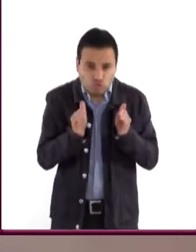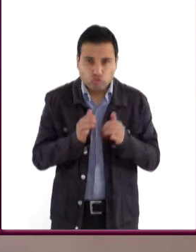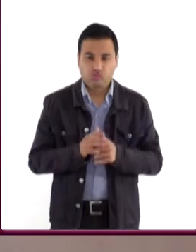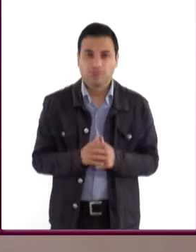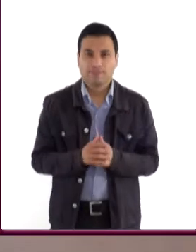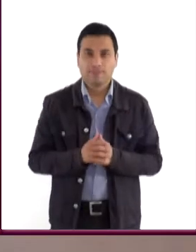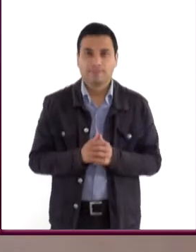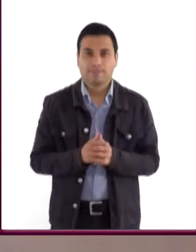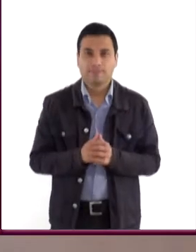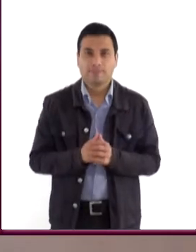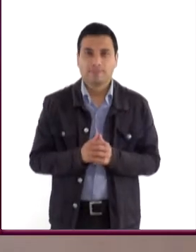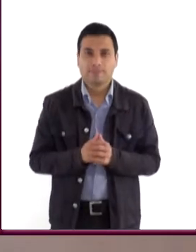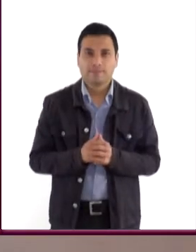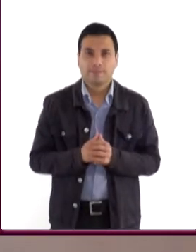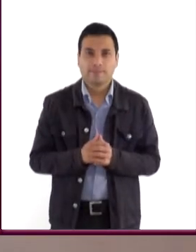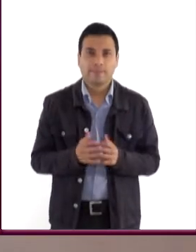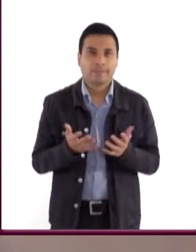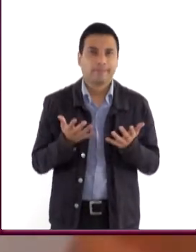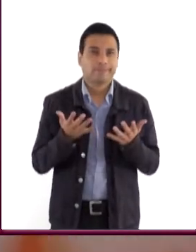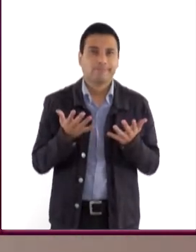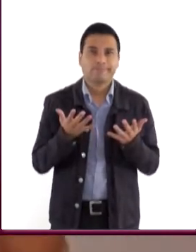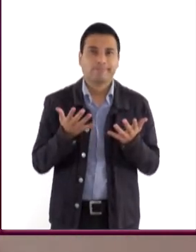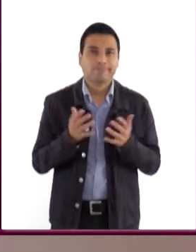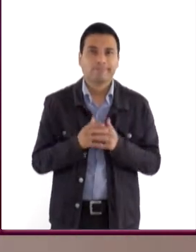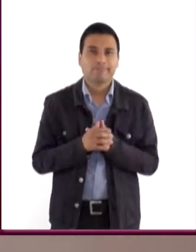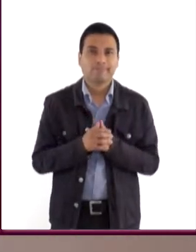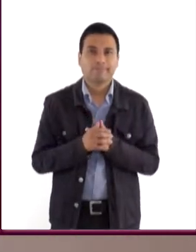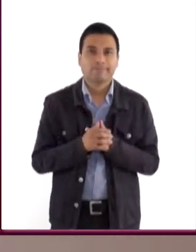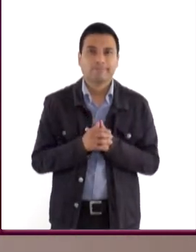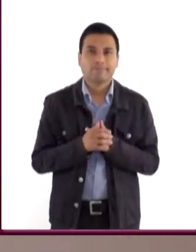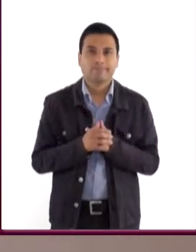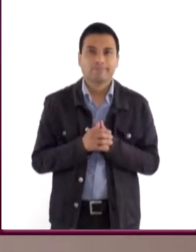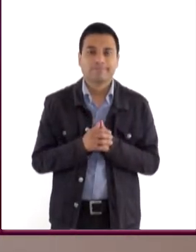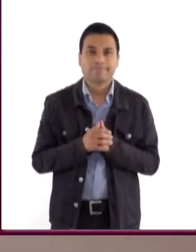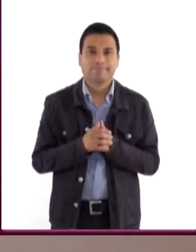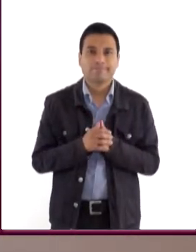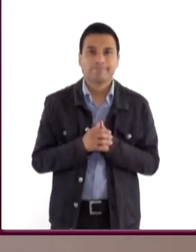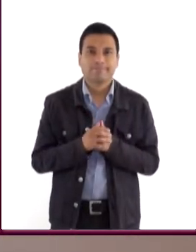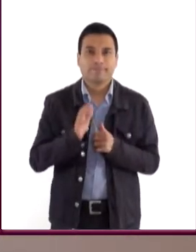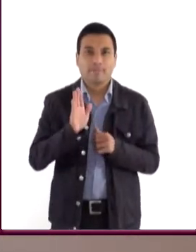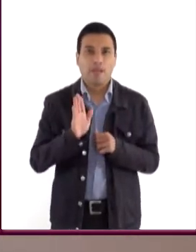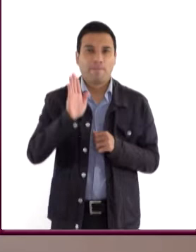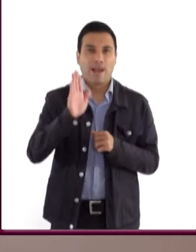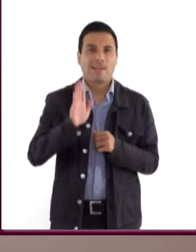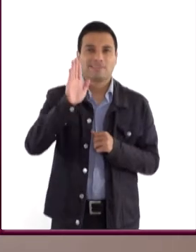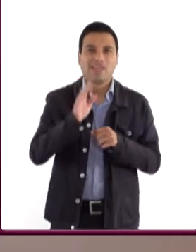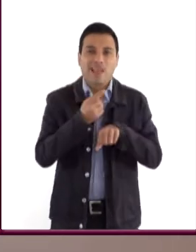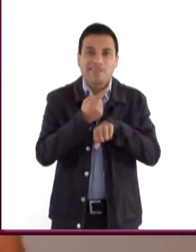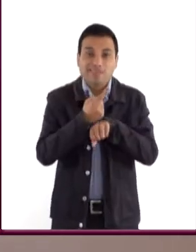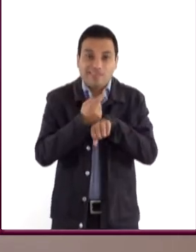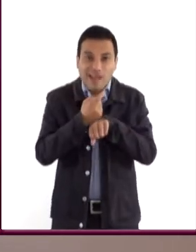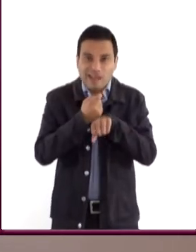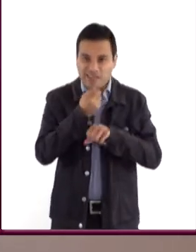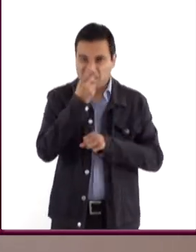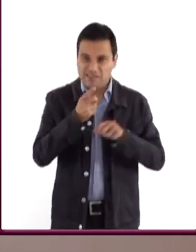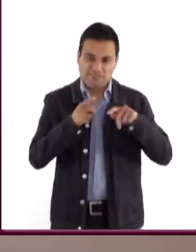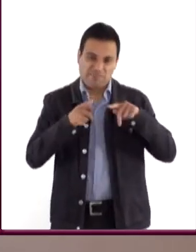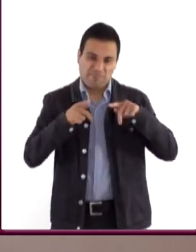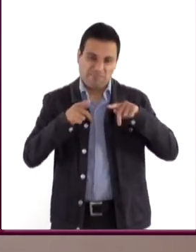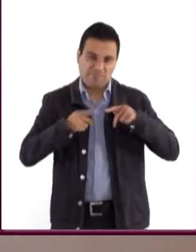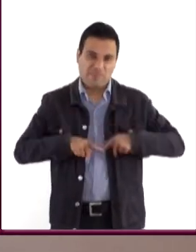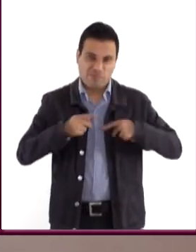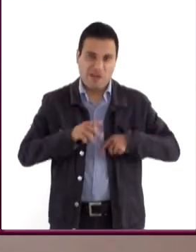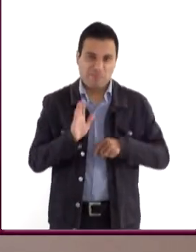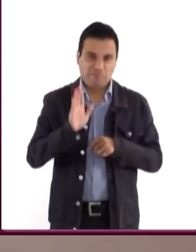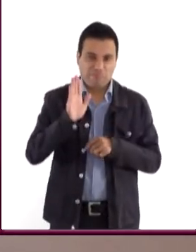algunos decidieron pues, hacer referencia a que parecían tanques acorazados que no podían ser penetrados, ¿no?